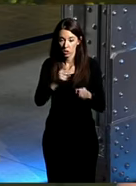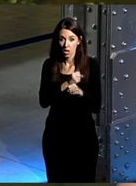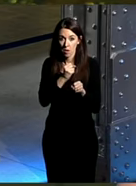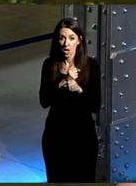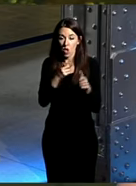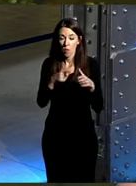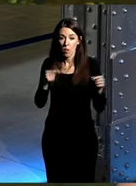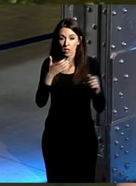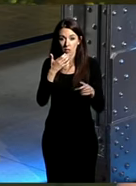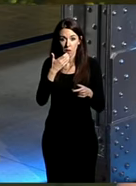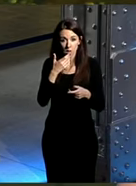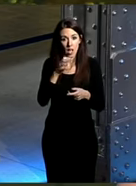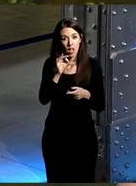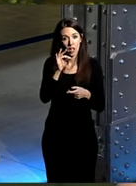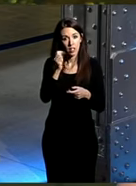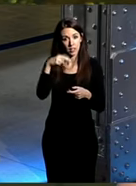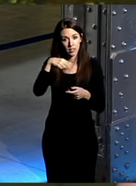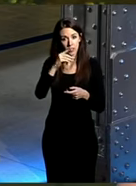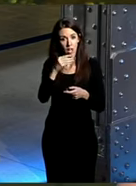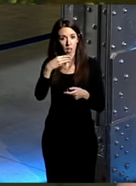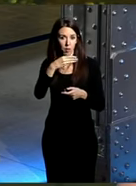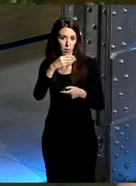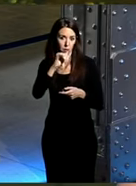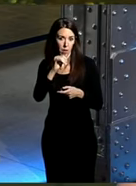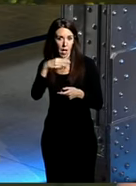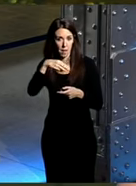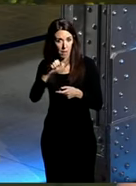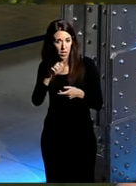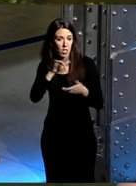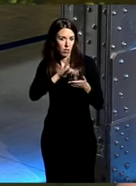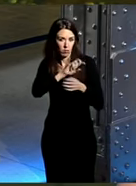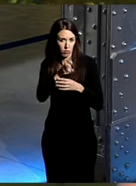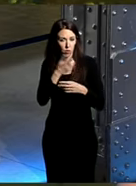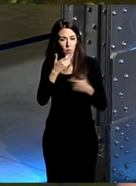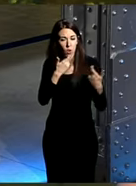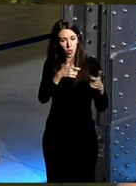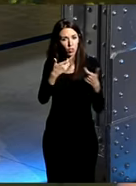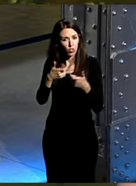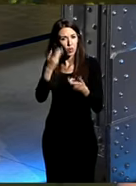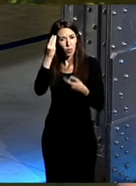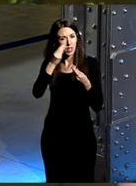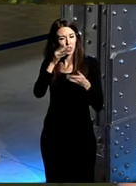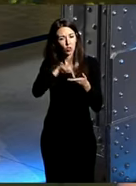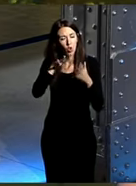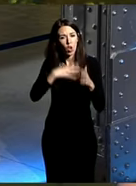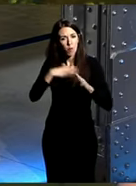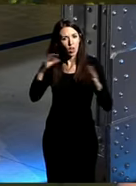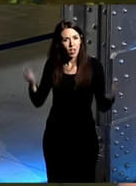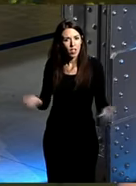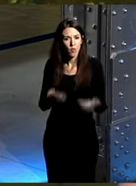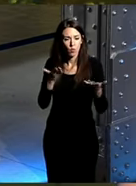en plataformas como STEM by Me o en Desafío STEM. En fin, cada uno de los nodos en los que pensamos que puede haber un